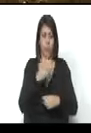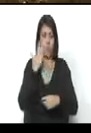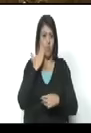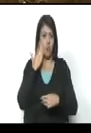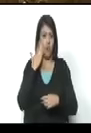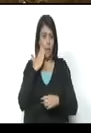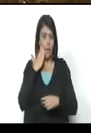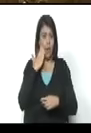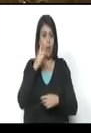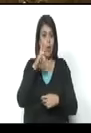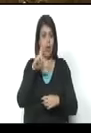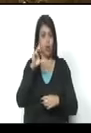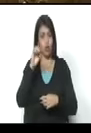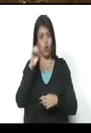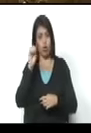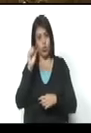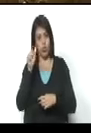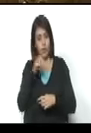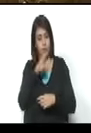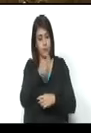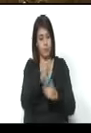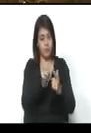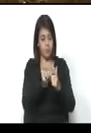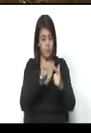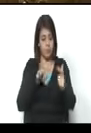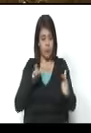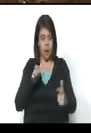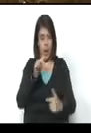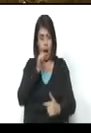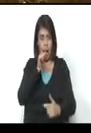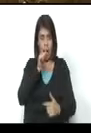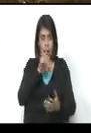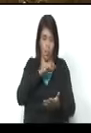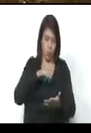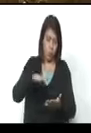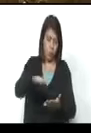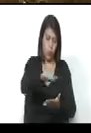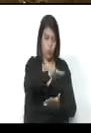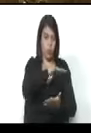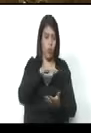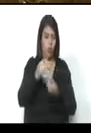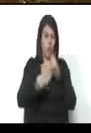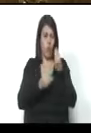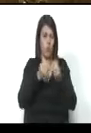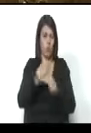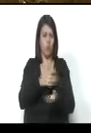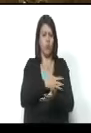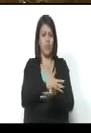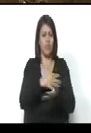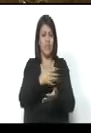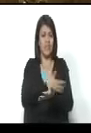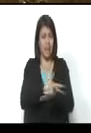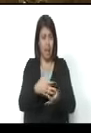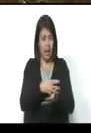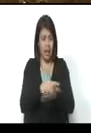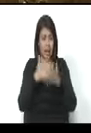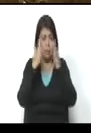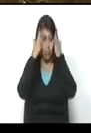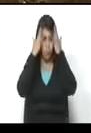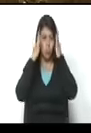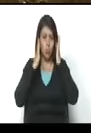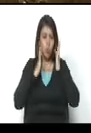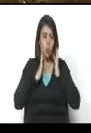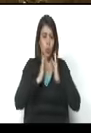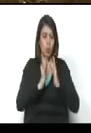Rosa mía. Llegaría a la tumba y la regaría con sudor y sangre y hallaría consuelo en tu amor